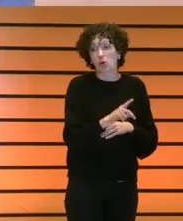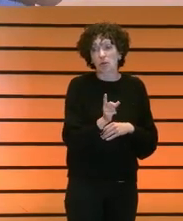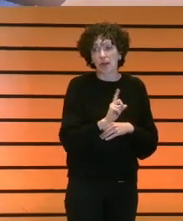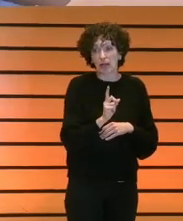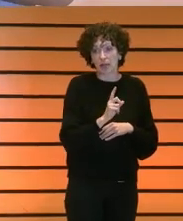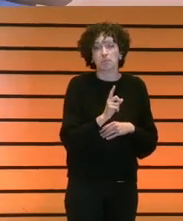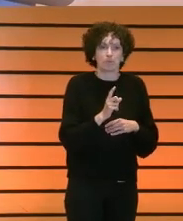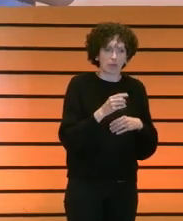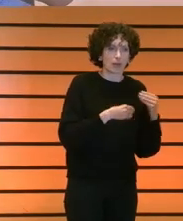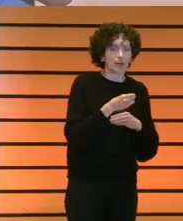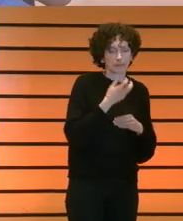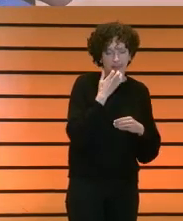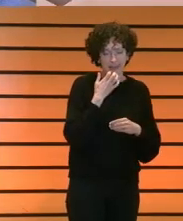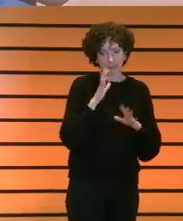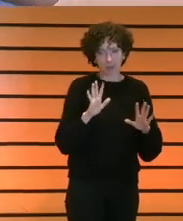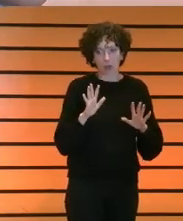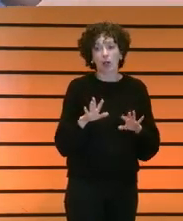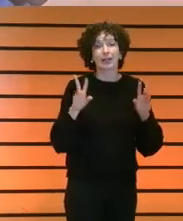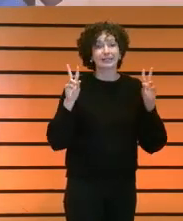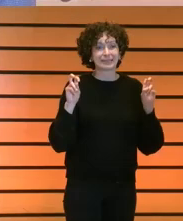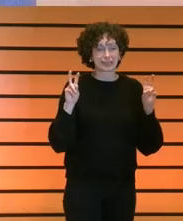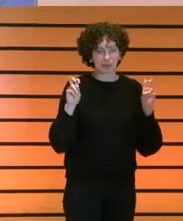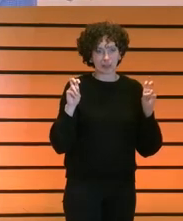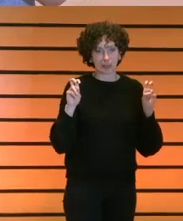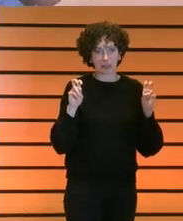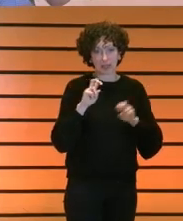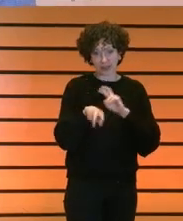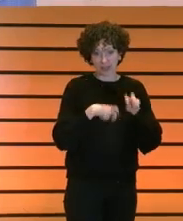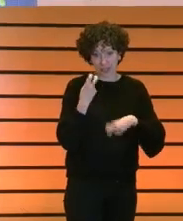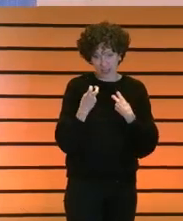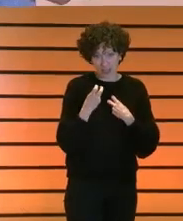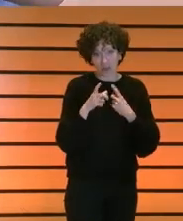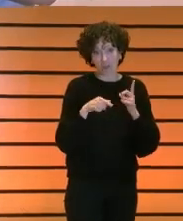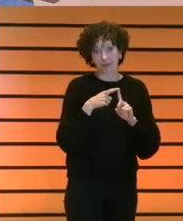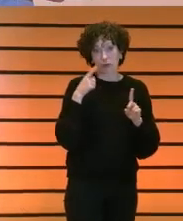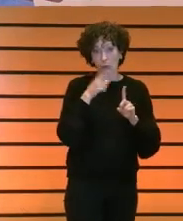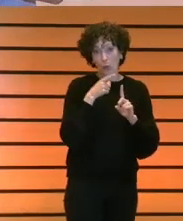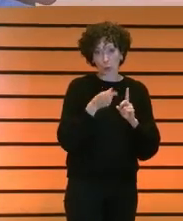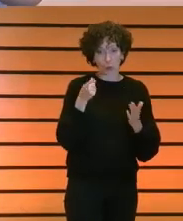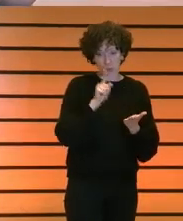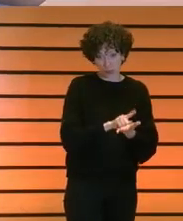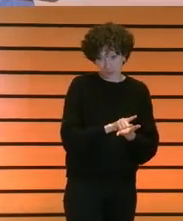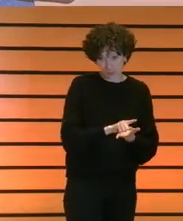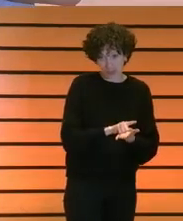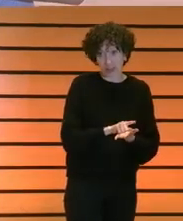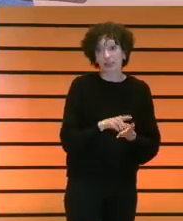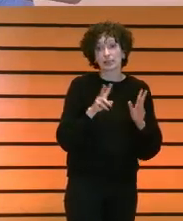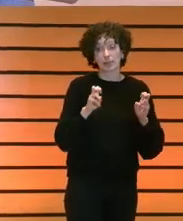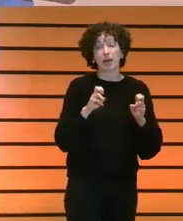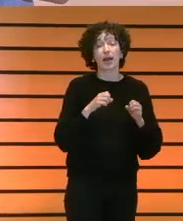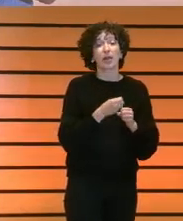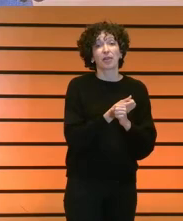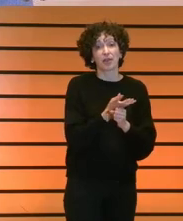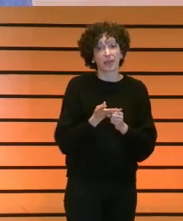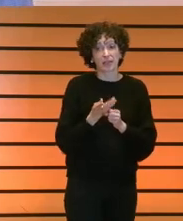ejemplo concreto. Por ejemplo, el tema del reciclaje y de la reutilización de CDs y de DVDs, pues